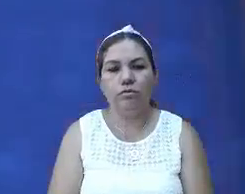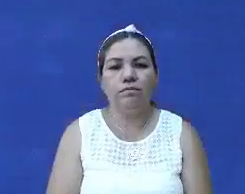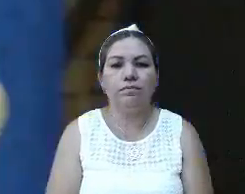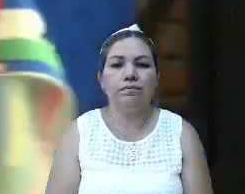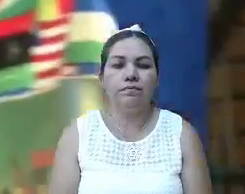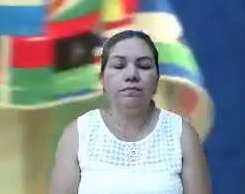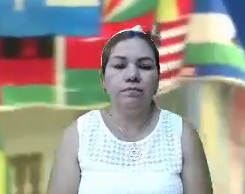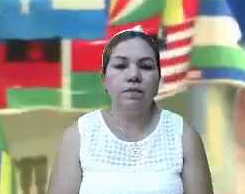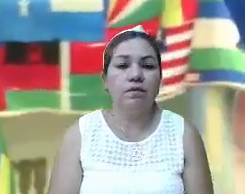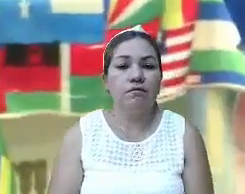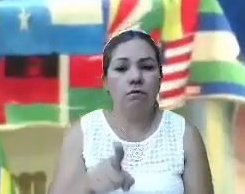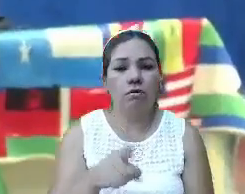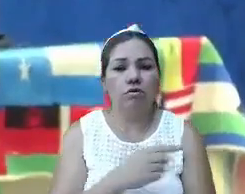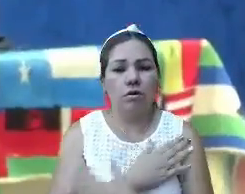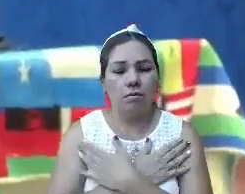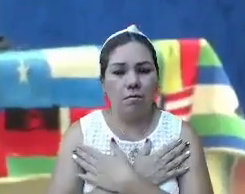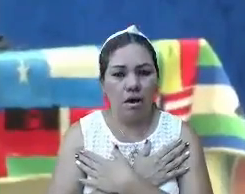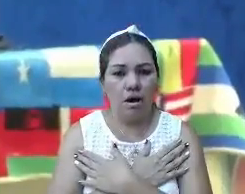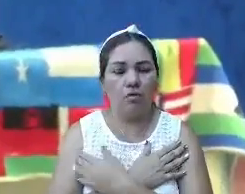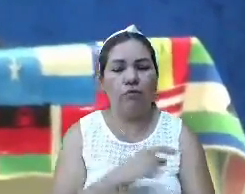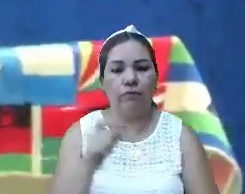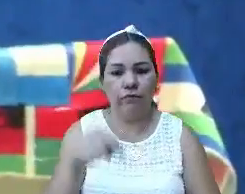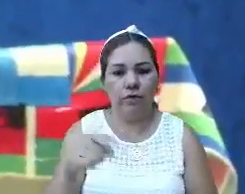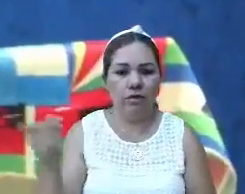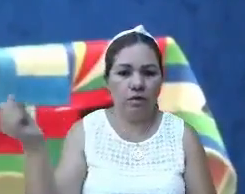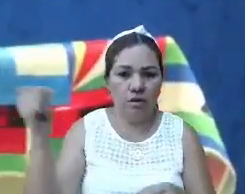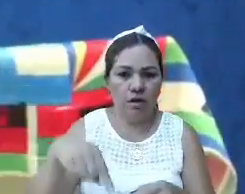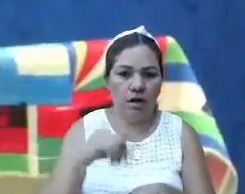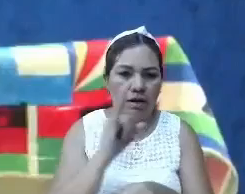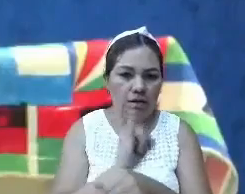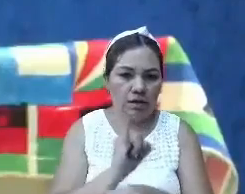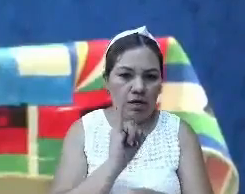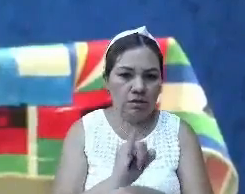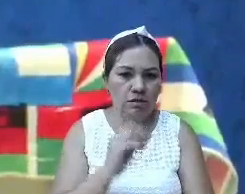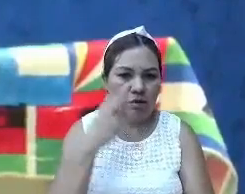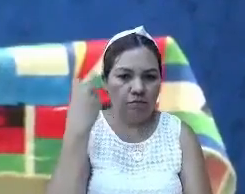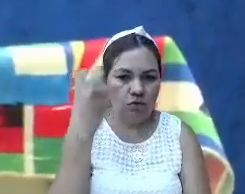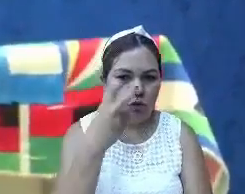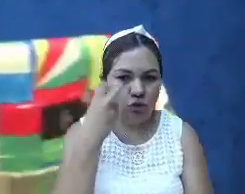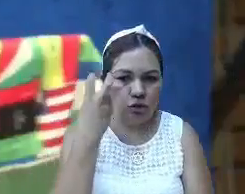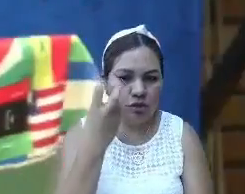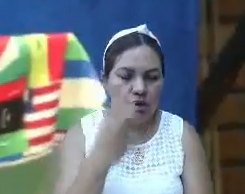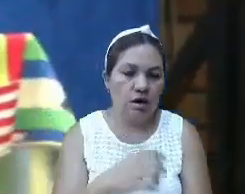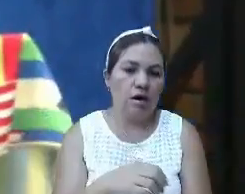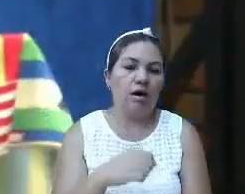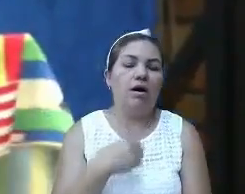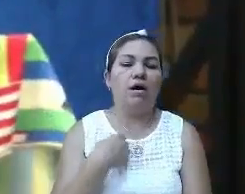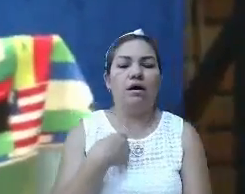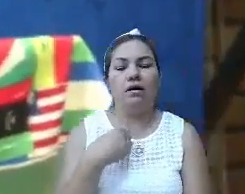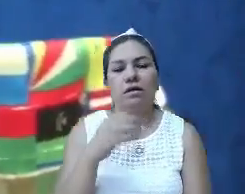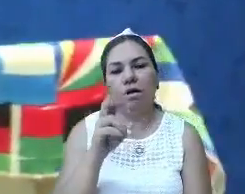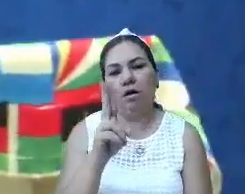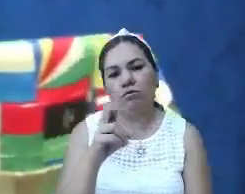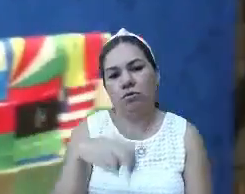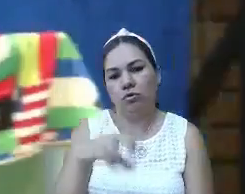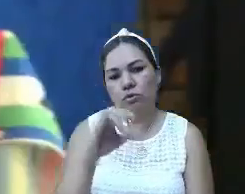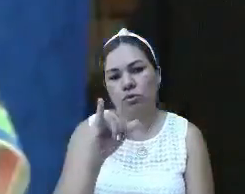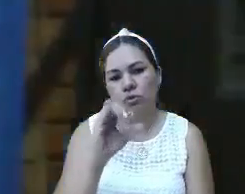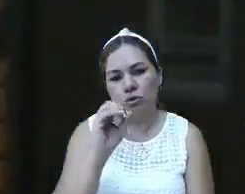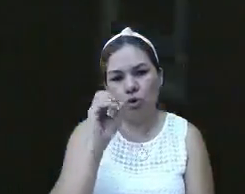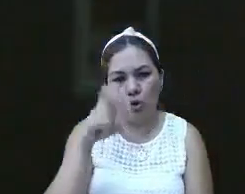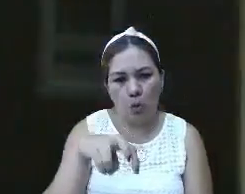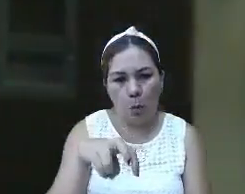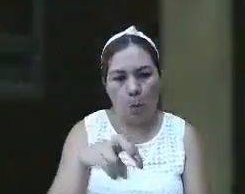Entonces, amado, usted tiene que congregar y venir a buscar el asfalto y la brea. Usted tiene que venir a buscar